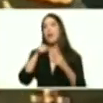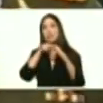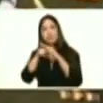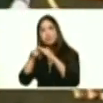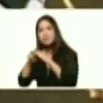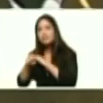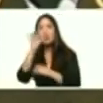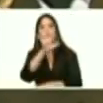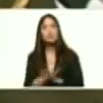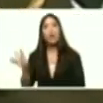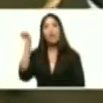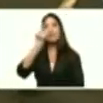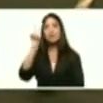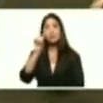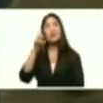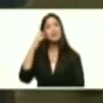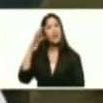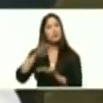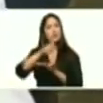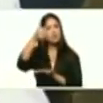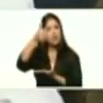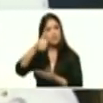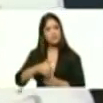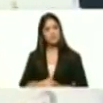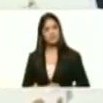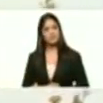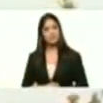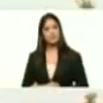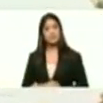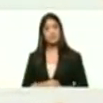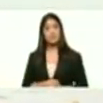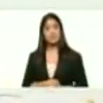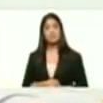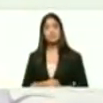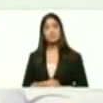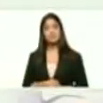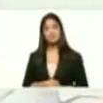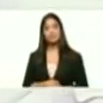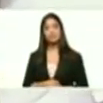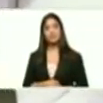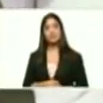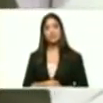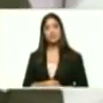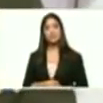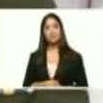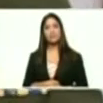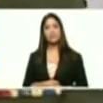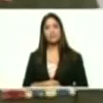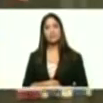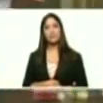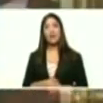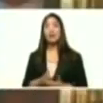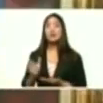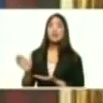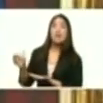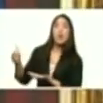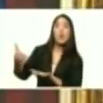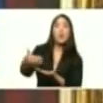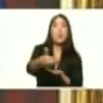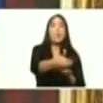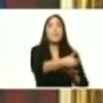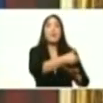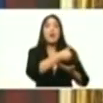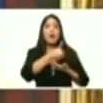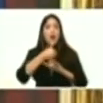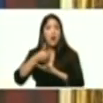todo el país, la SUNDE, récord, lo que, digamos, recuperamos, de las